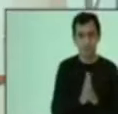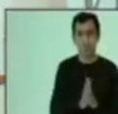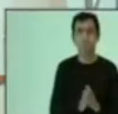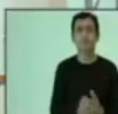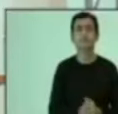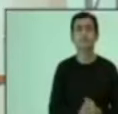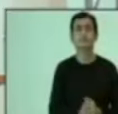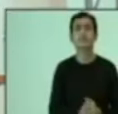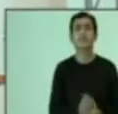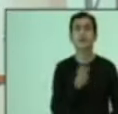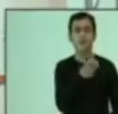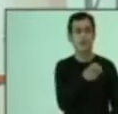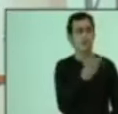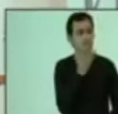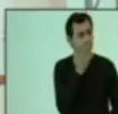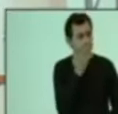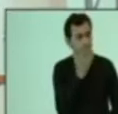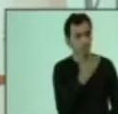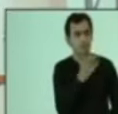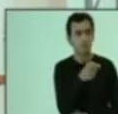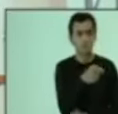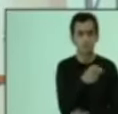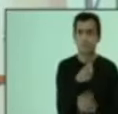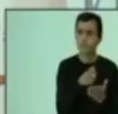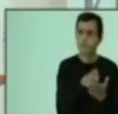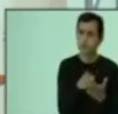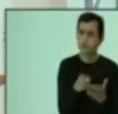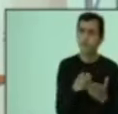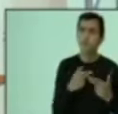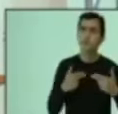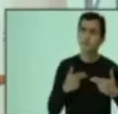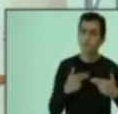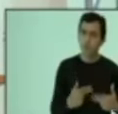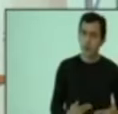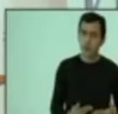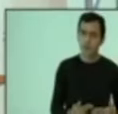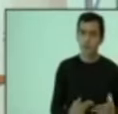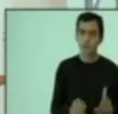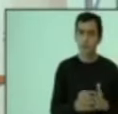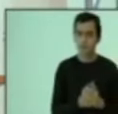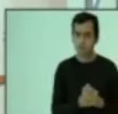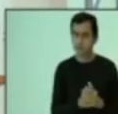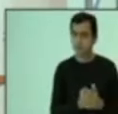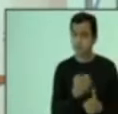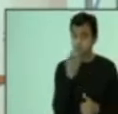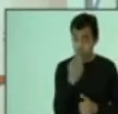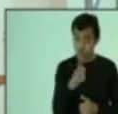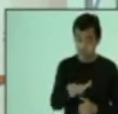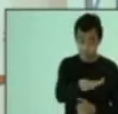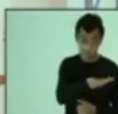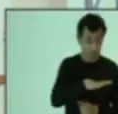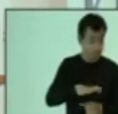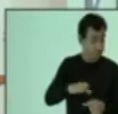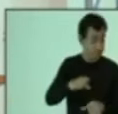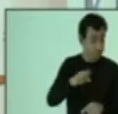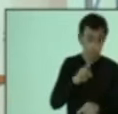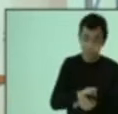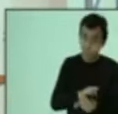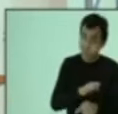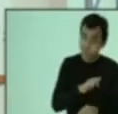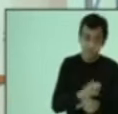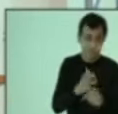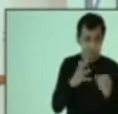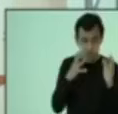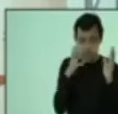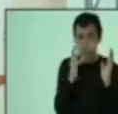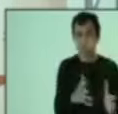bien dicen, los derechos humanos son derechos inherentes a todos los